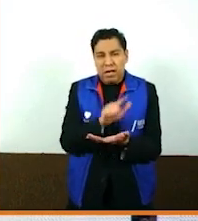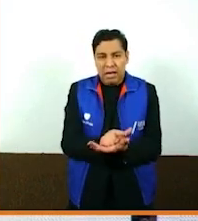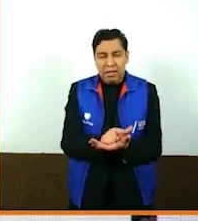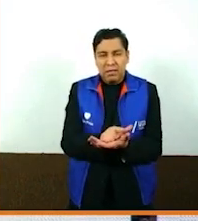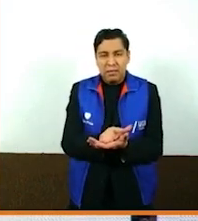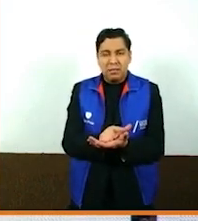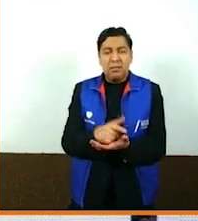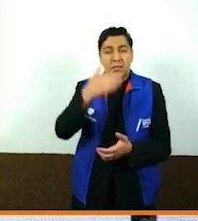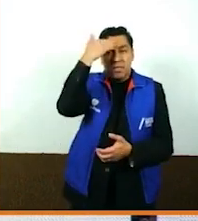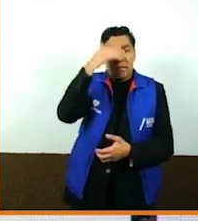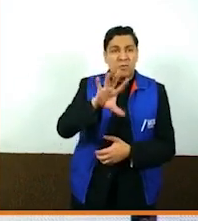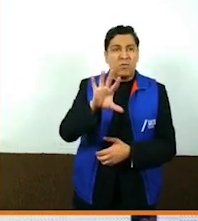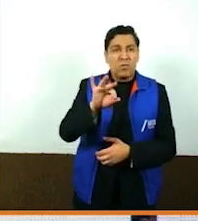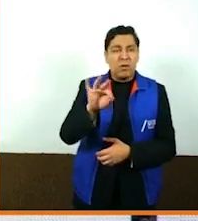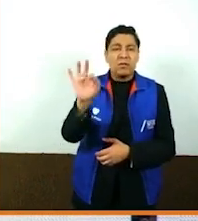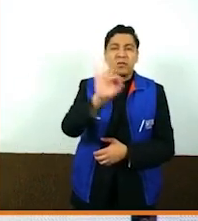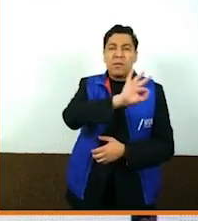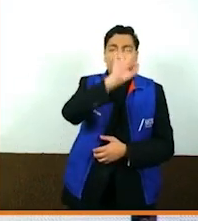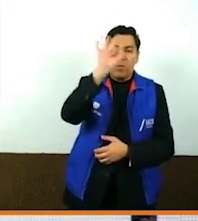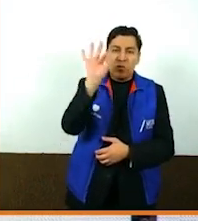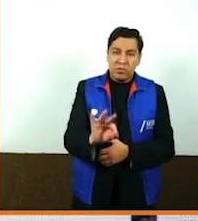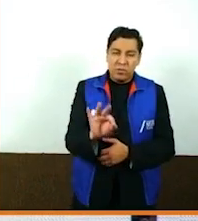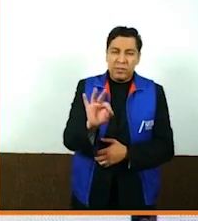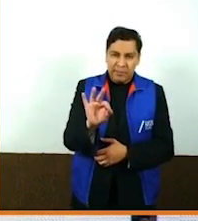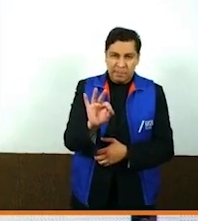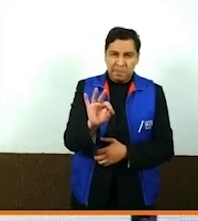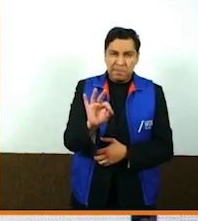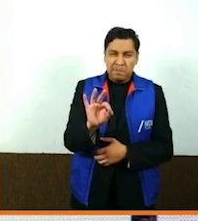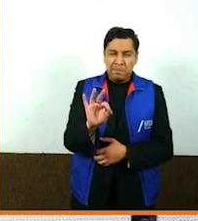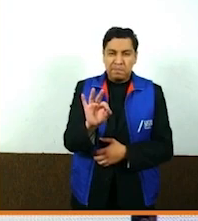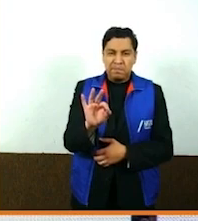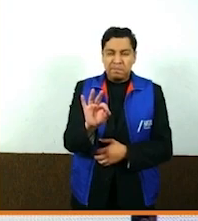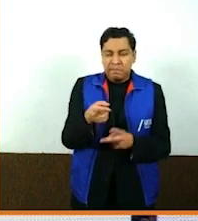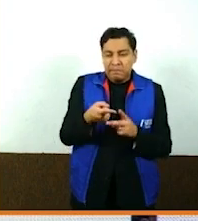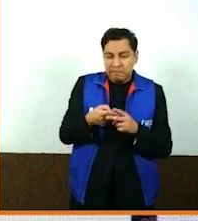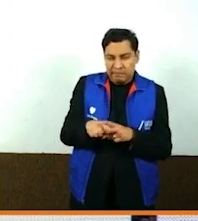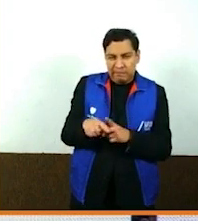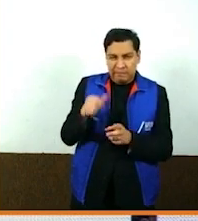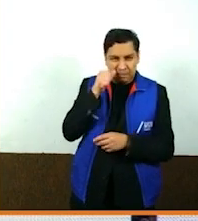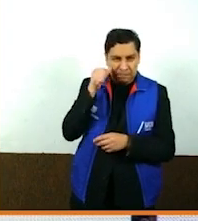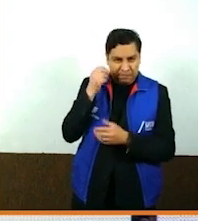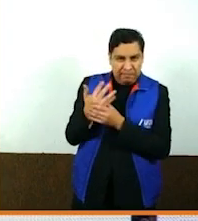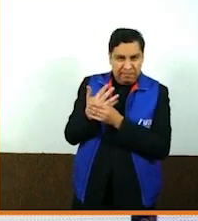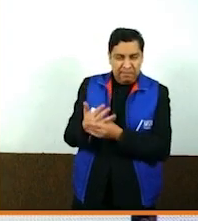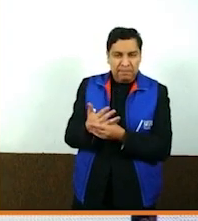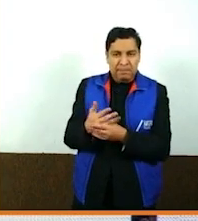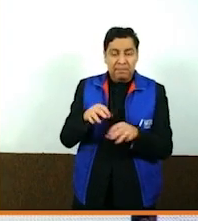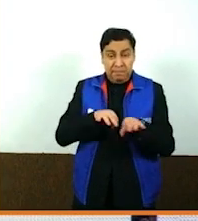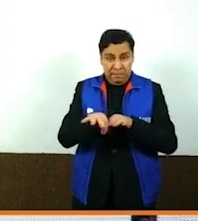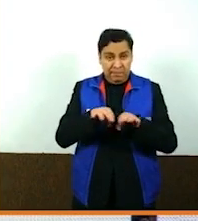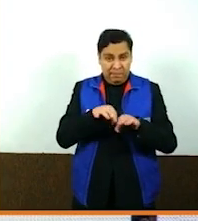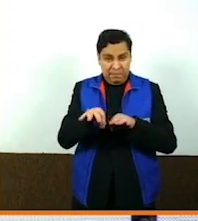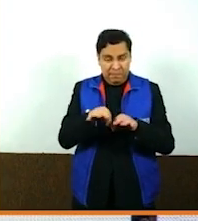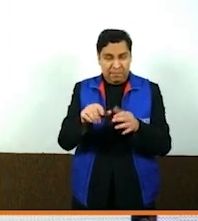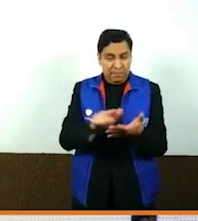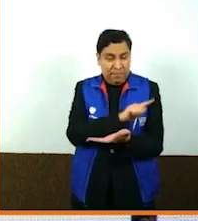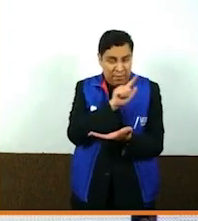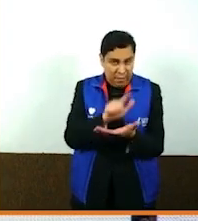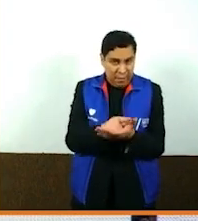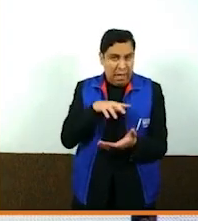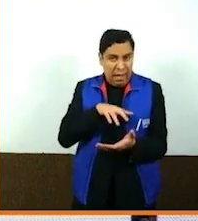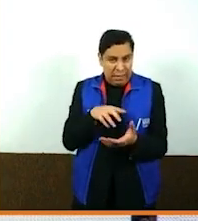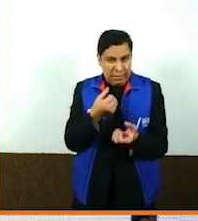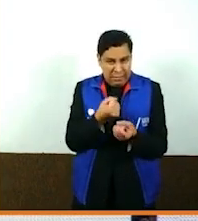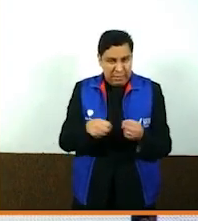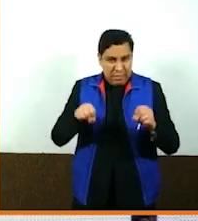que 40%, nos lo decía ayer Pilar Parás al inicio, 40% de los empleados formales del IMSS,